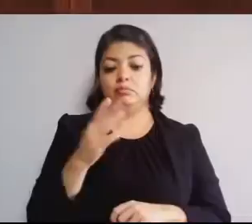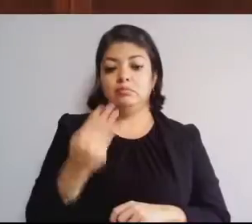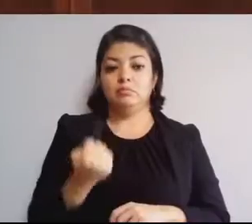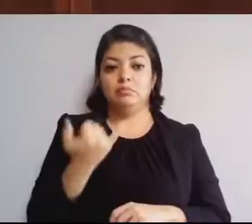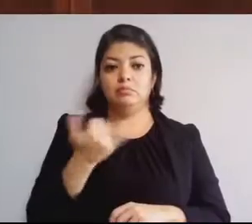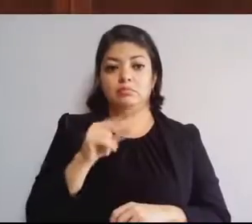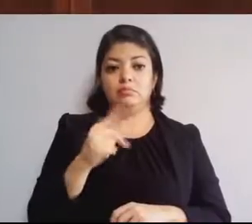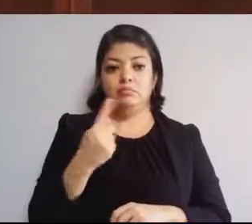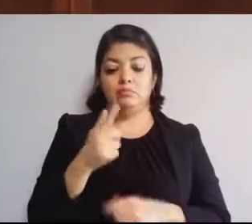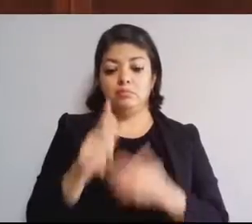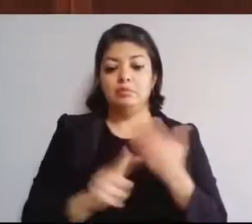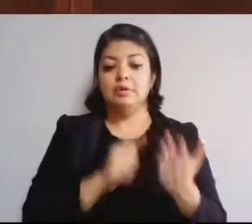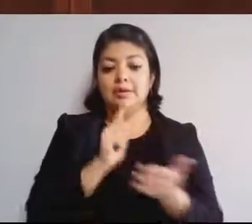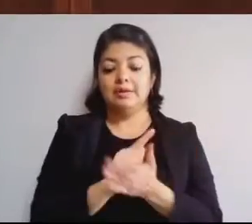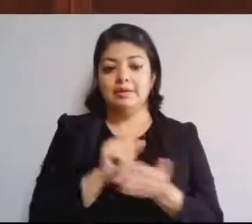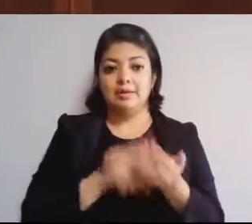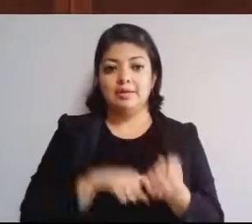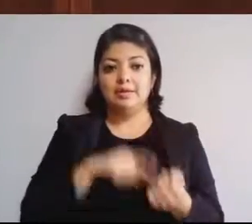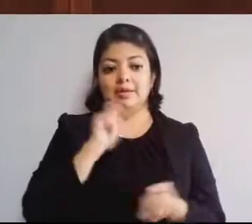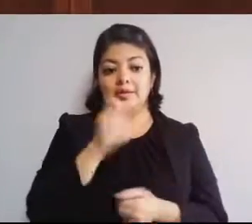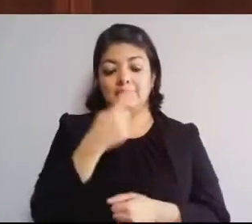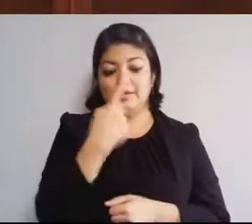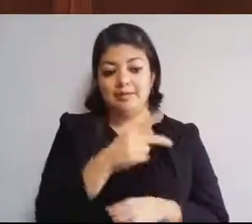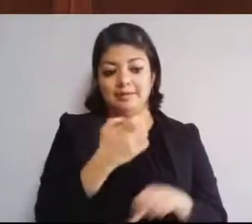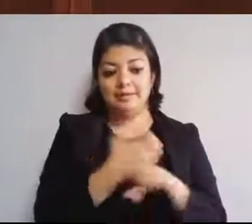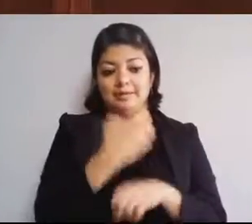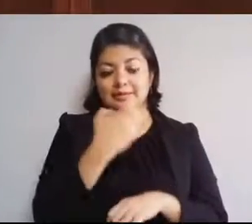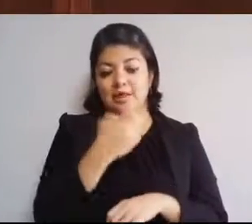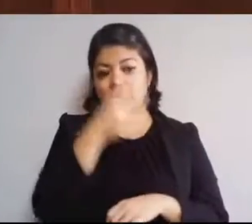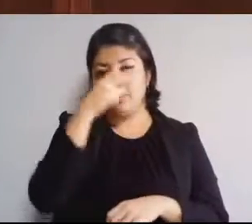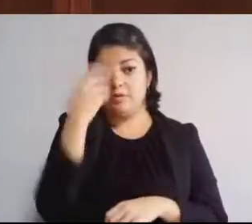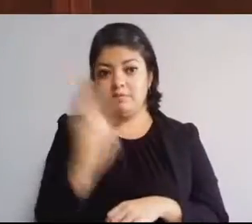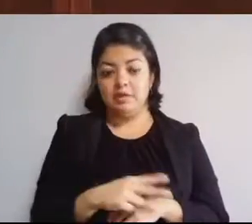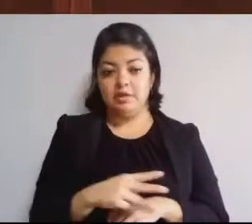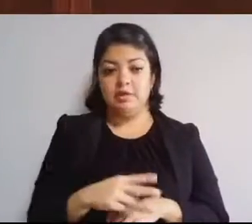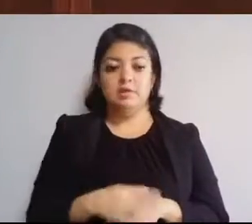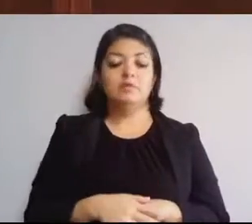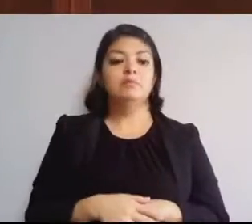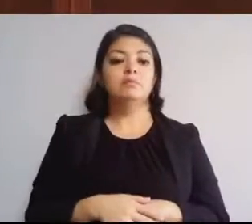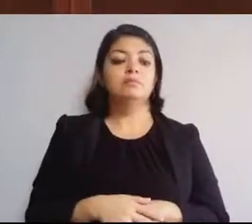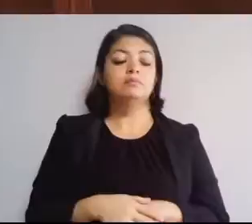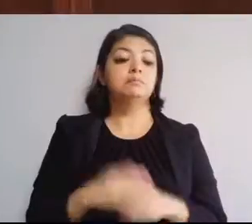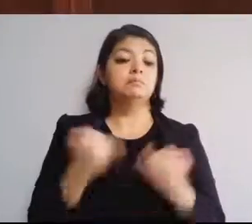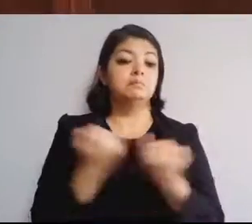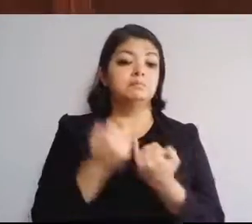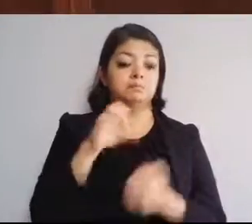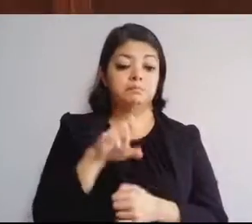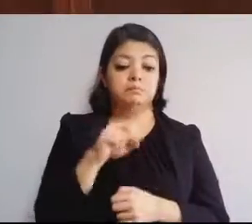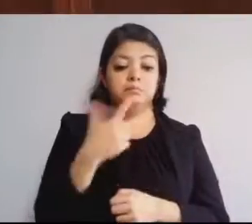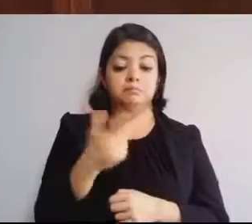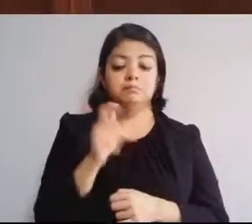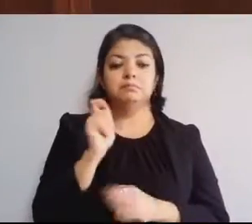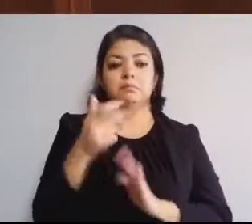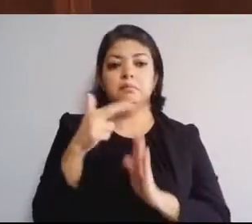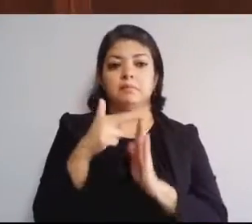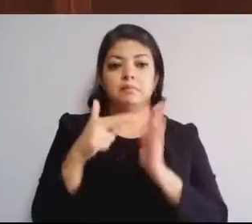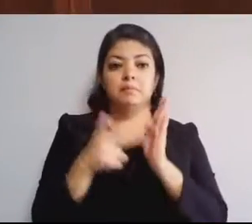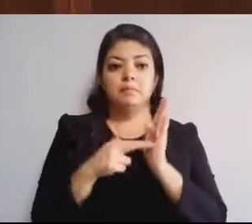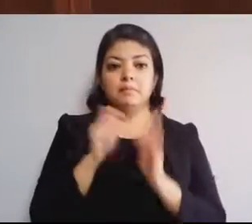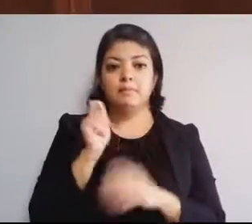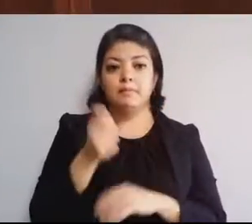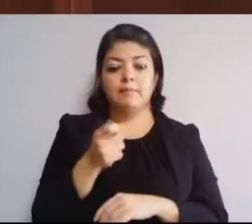81 de la Ley Orgánica del Poder Legislativo del Estado Libre y Soberano de México y 68 del Reglamento del Poder